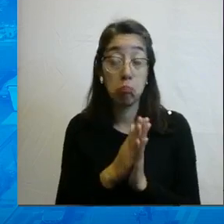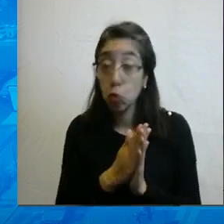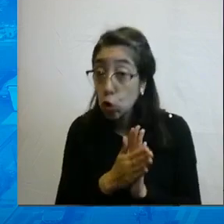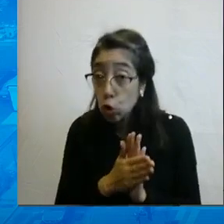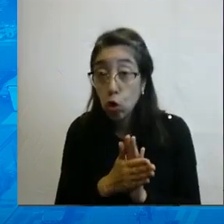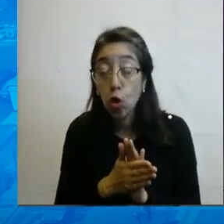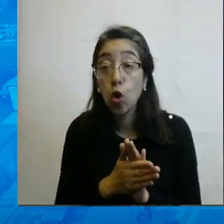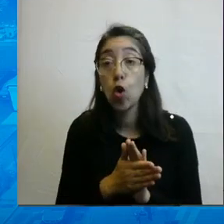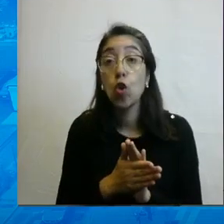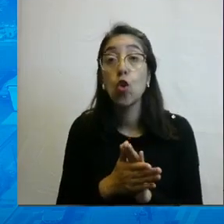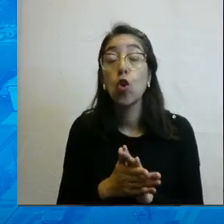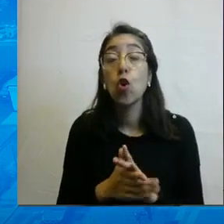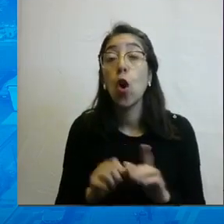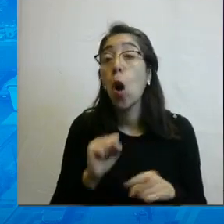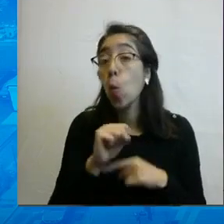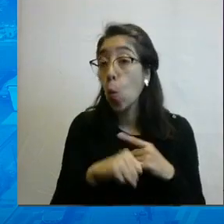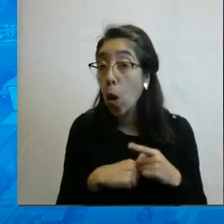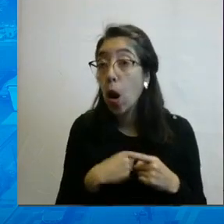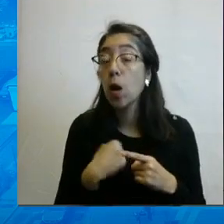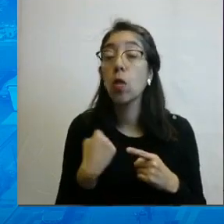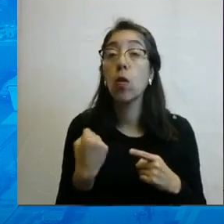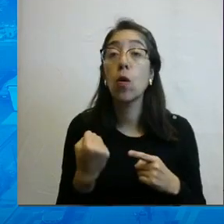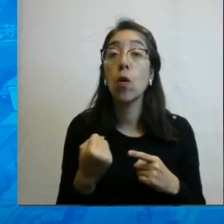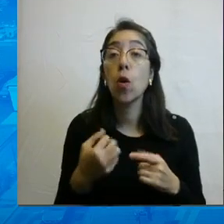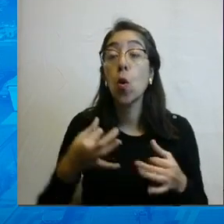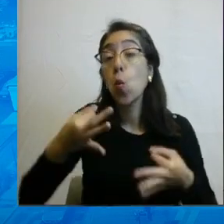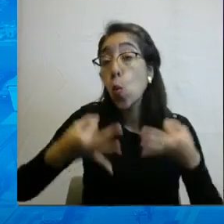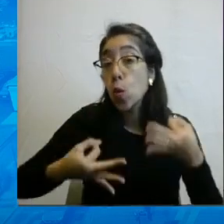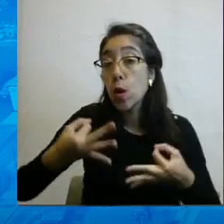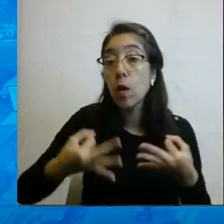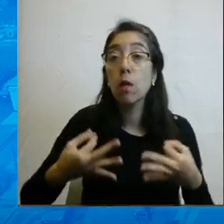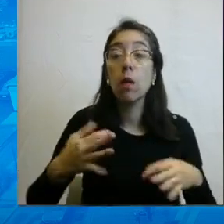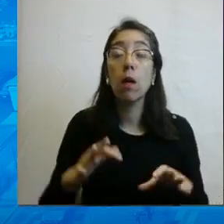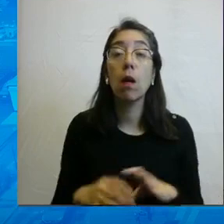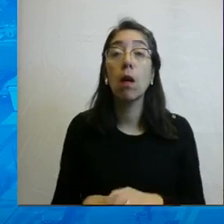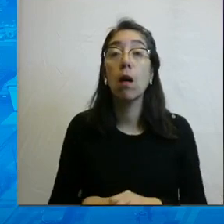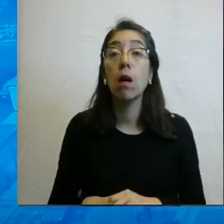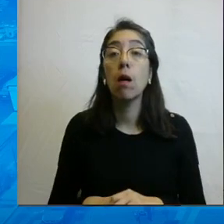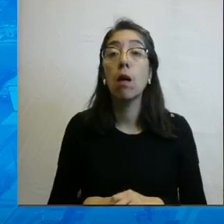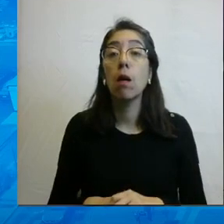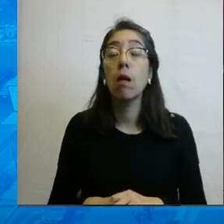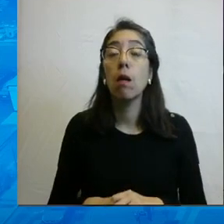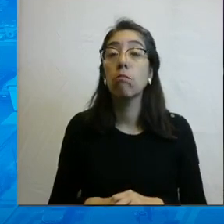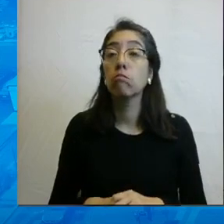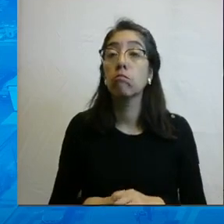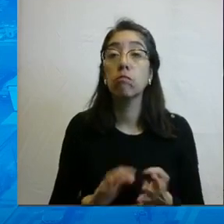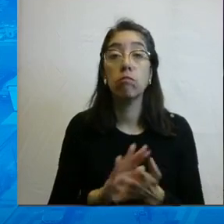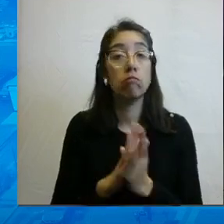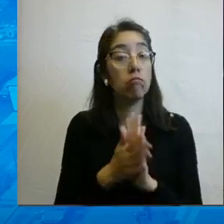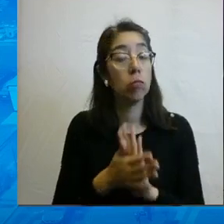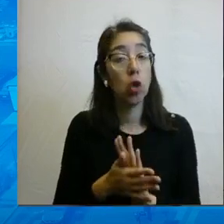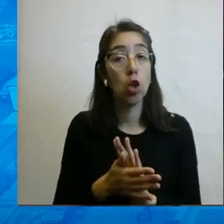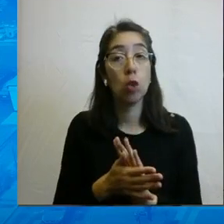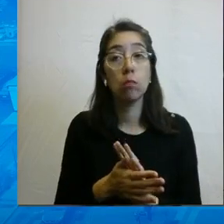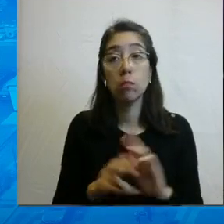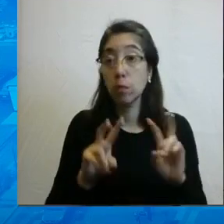la mecánica jurídica en que se, de cómo se realizan estos